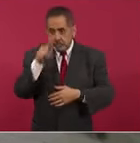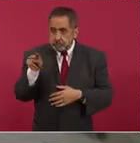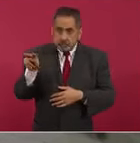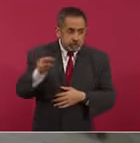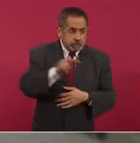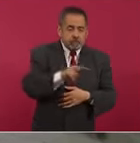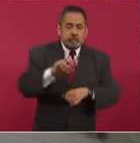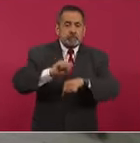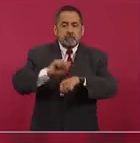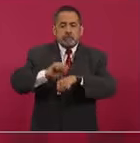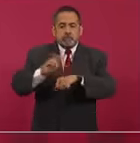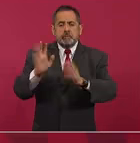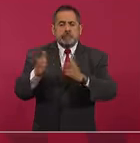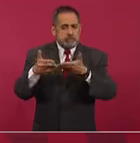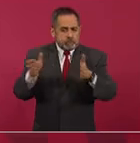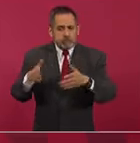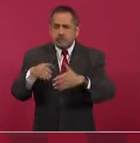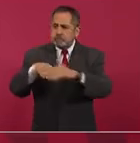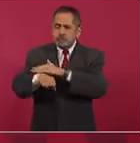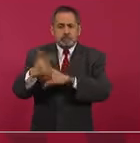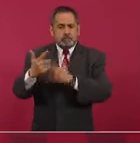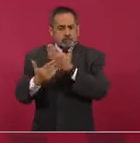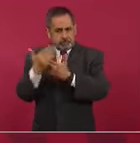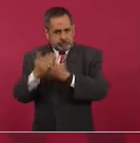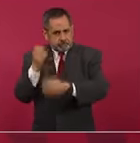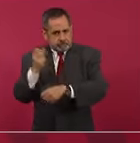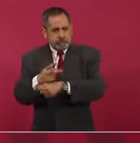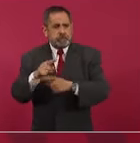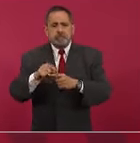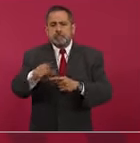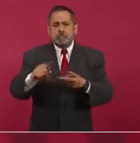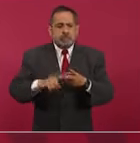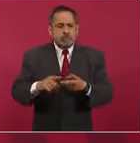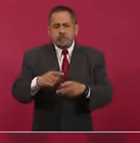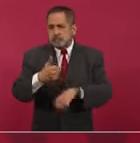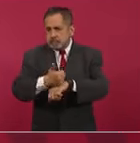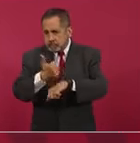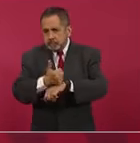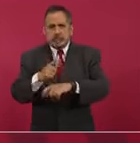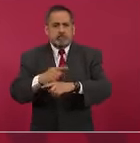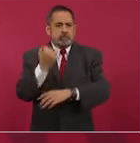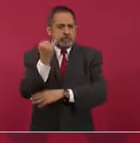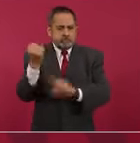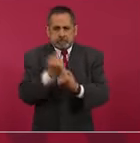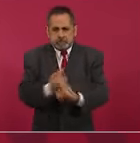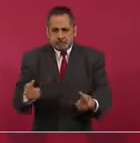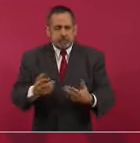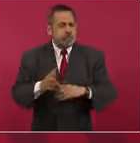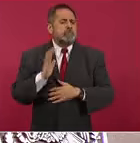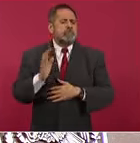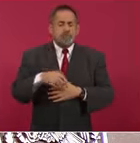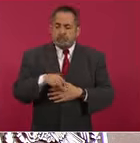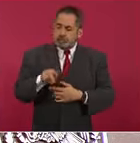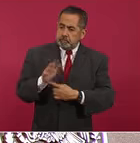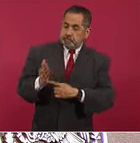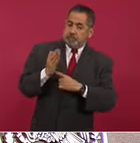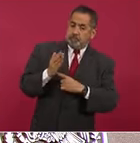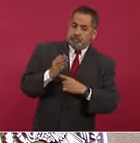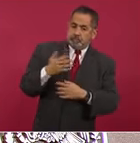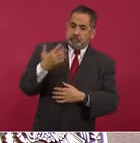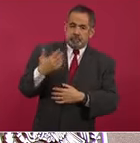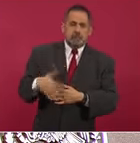las secundarias, a las primarias, jardines de niños, o sea, los pequeños y los jóvenes nos han dado una muestra muy grande de